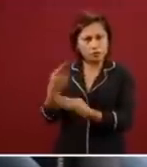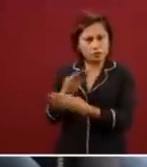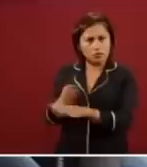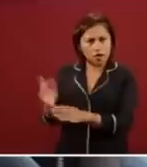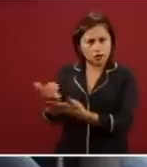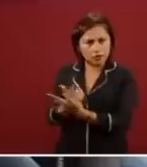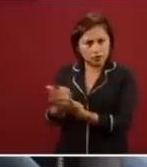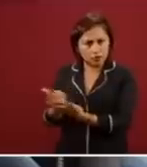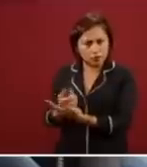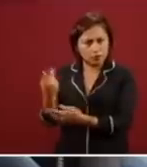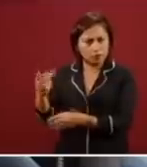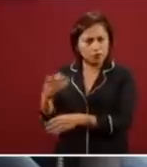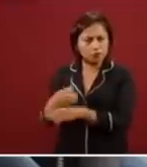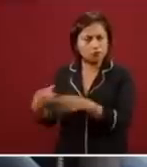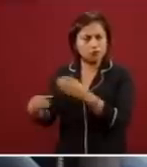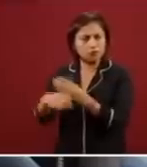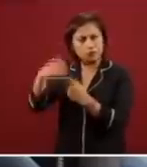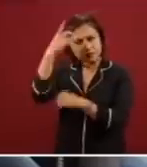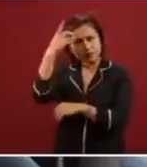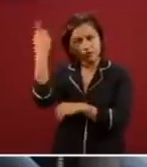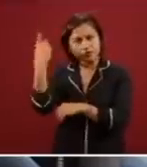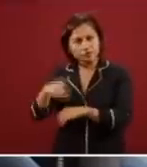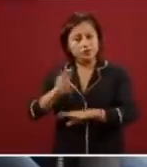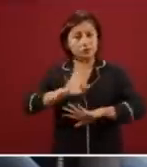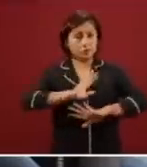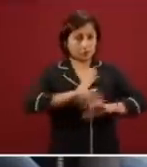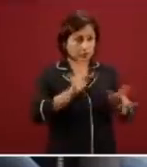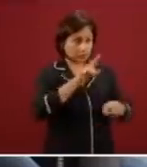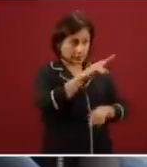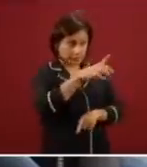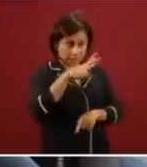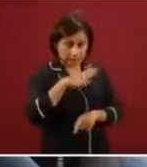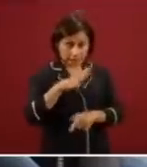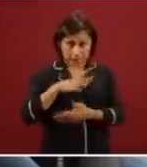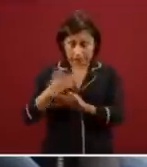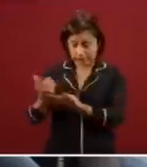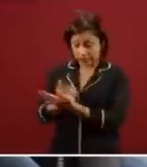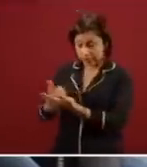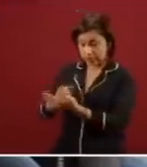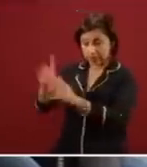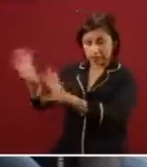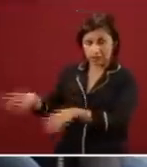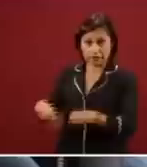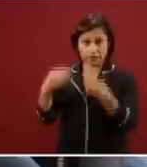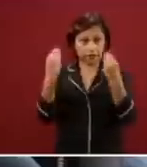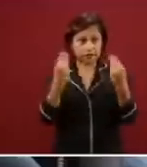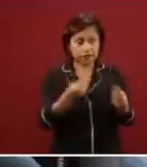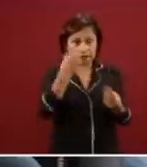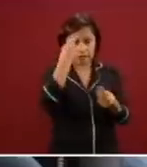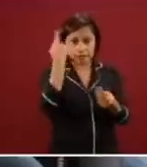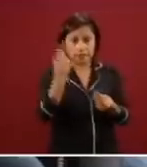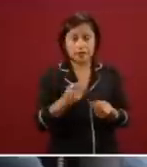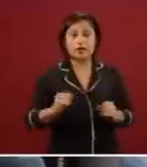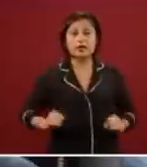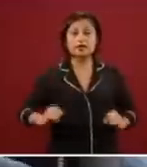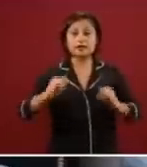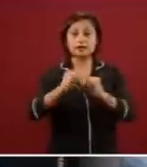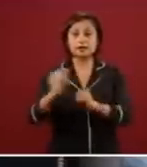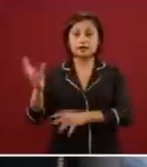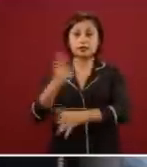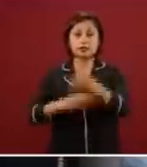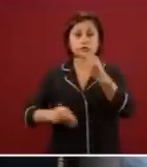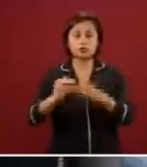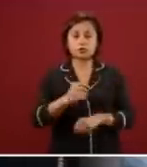proceso para pasar al Instituto para devolverle al pueblo lo robado? Me gustaría saber el estatus, en qué momento